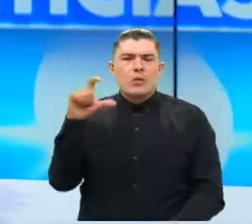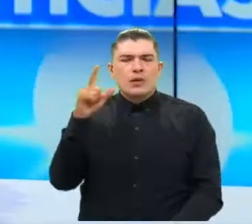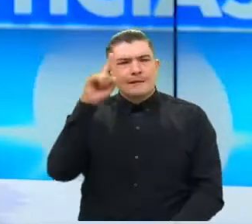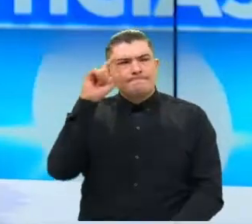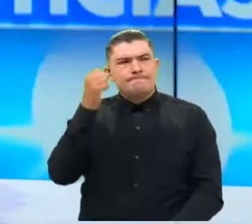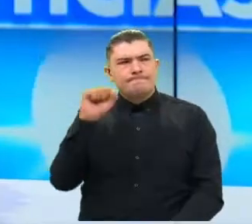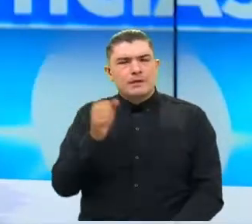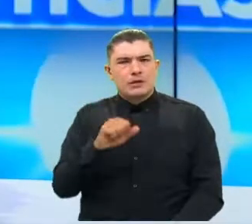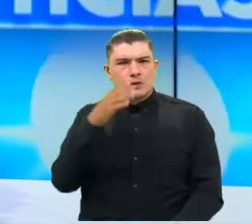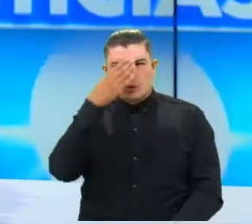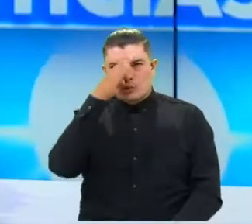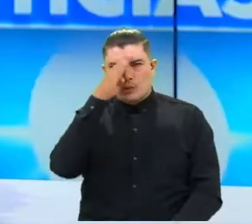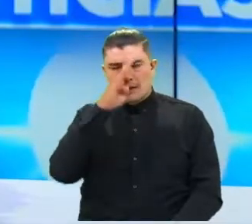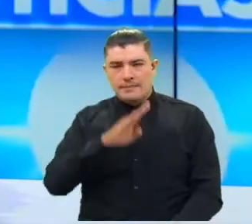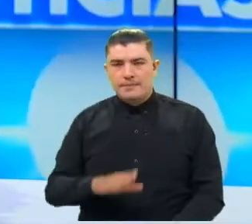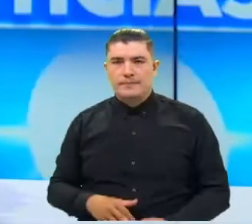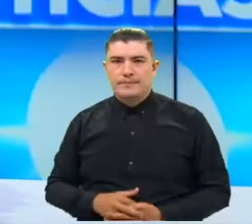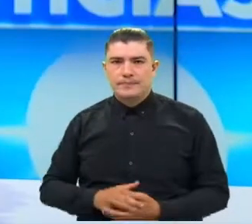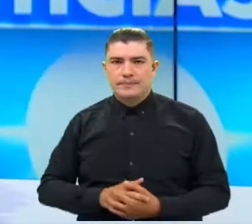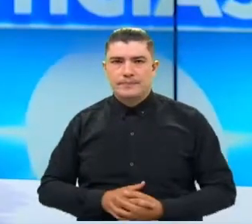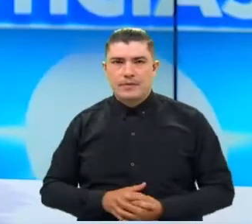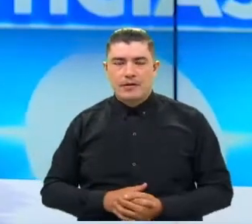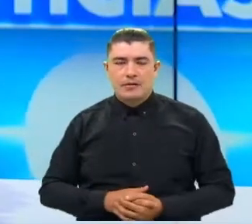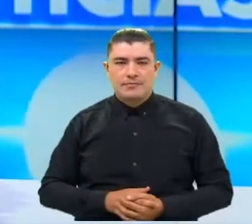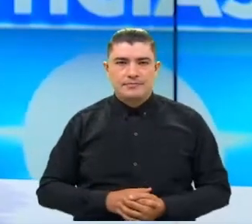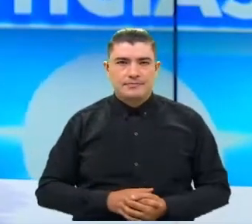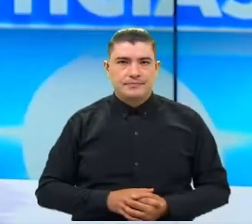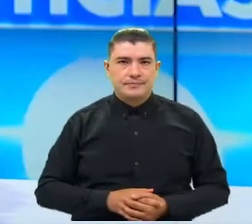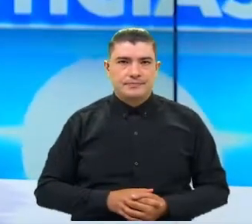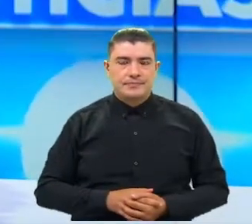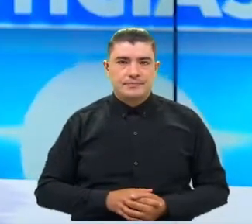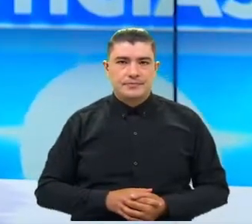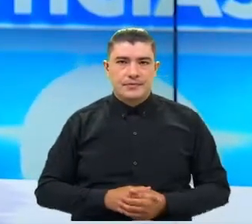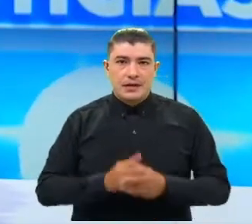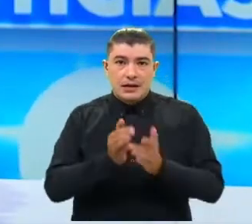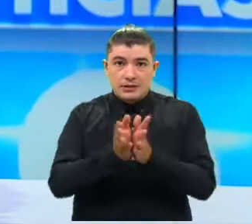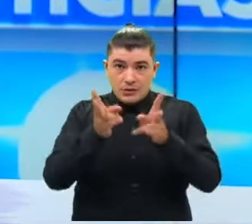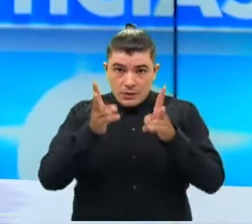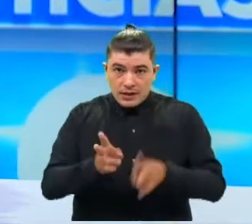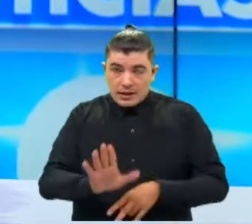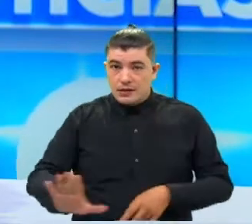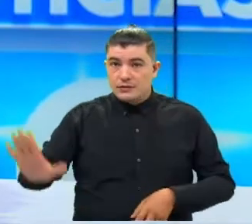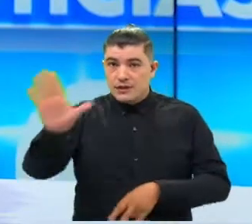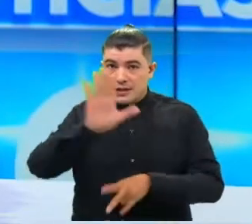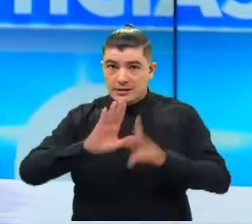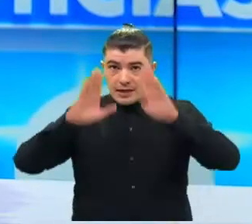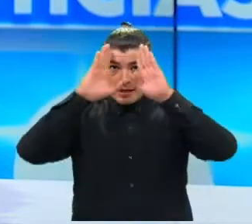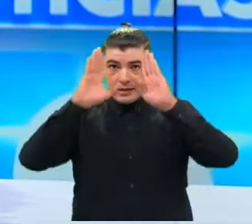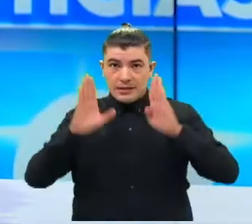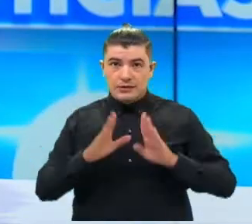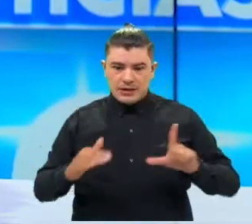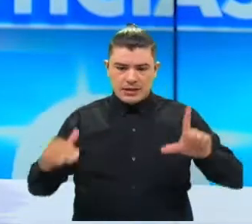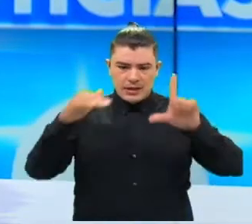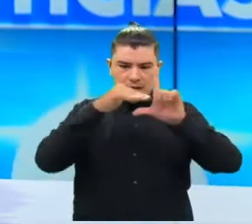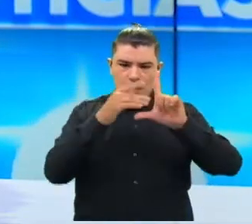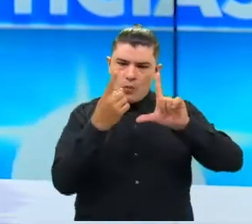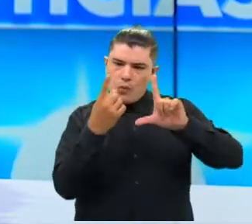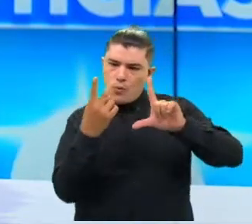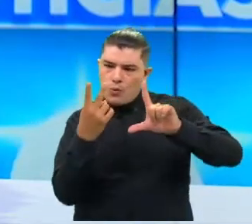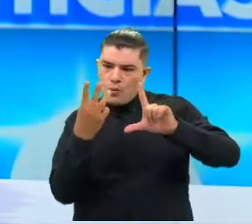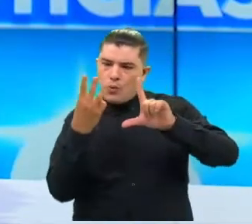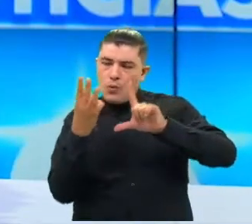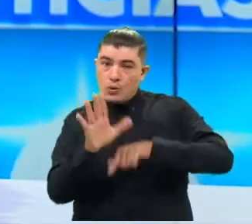y atentos estudiantes porque el gobierno nacional otorgó beneficios a las personas de los estratos 1 2 y 3